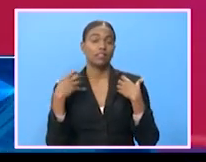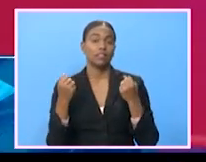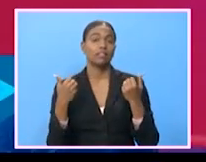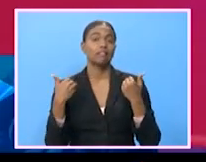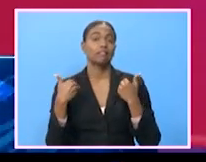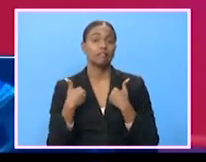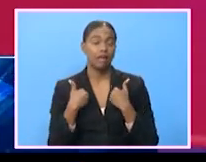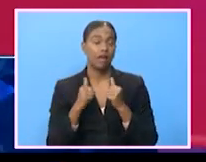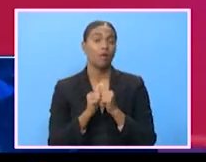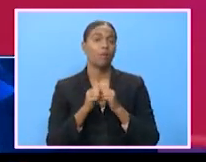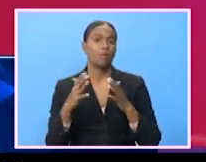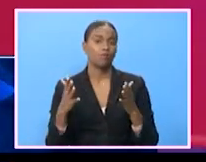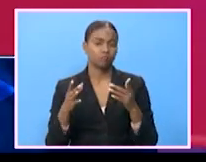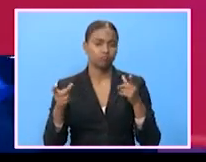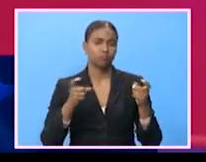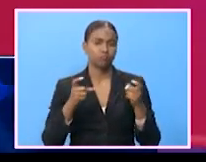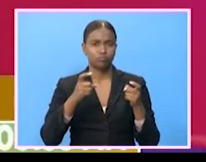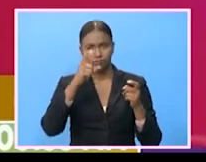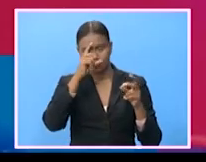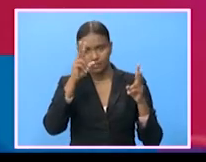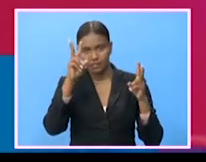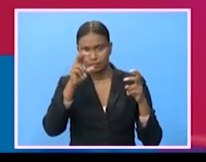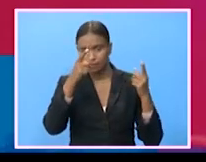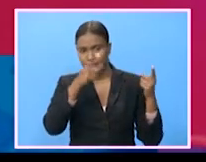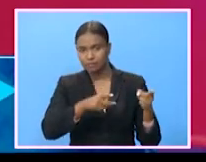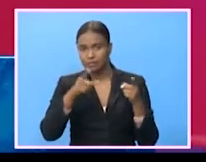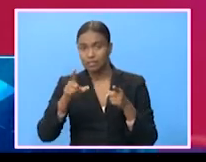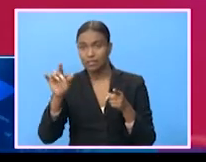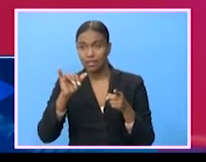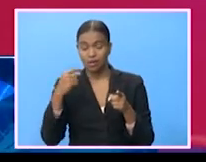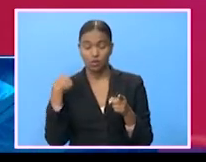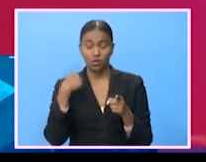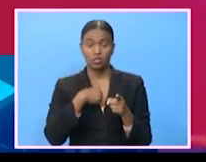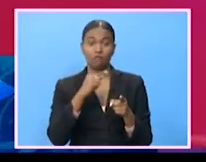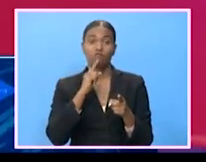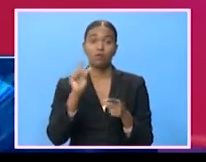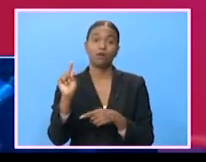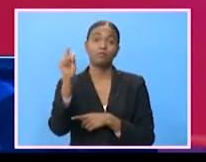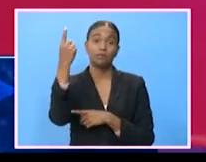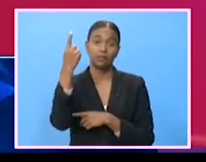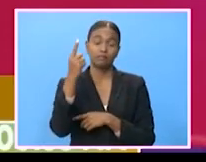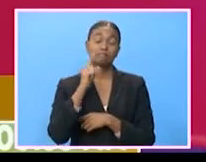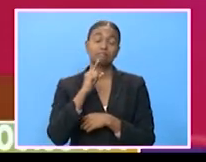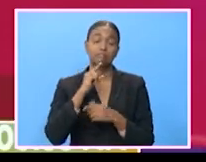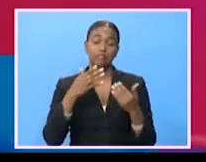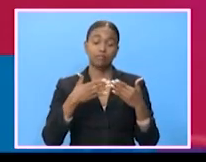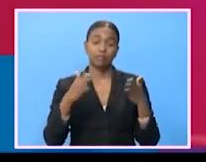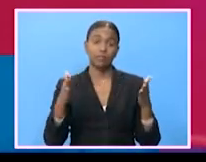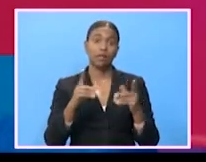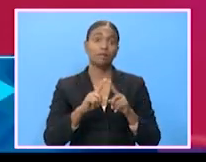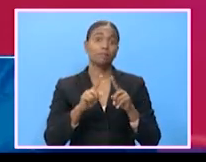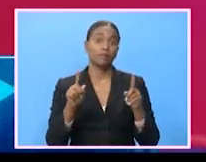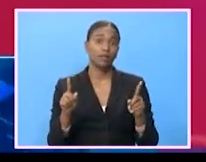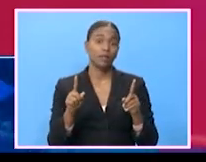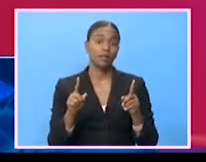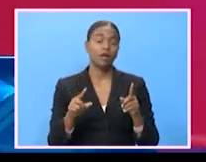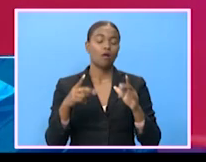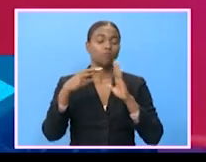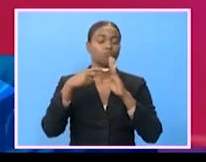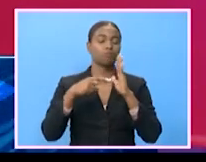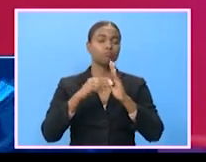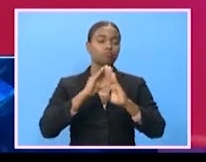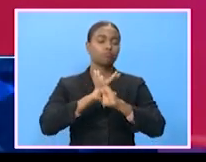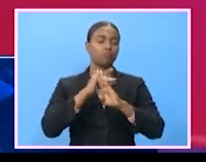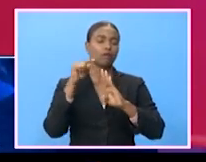tenían mucho control con el tema de los eventos y el nuestro fue el primero verdaderamente abierto, pero con la restricción de